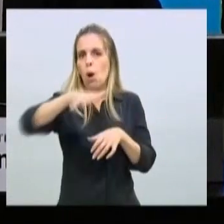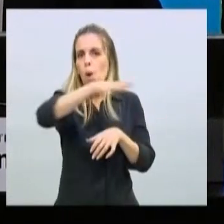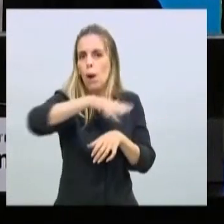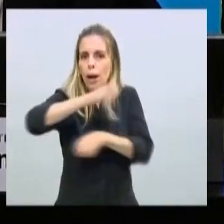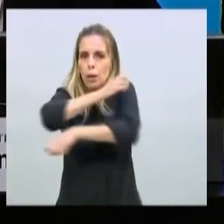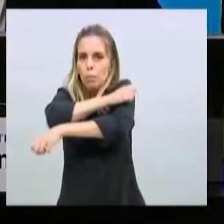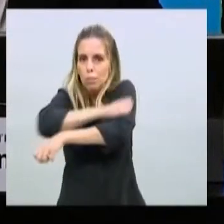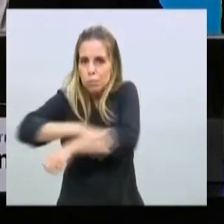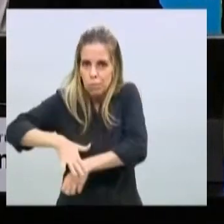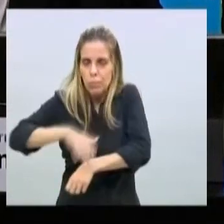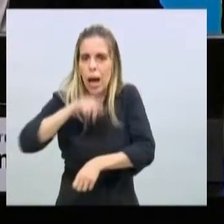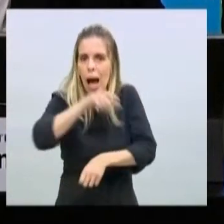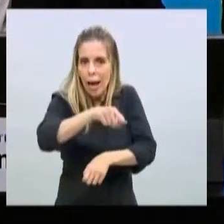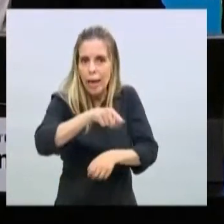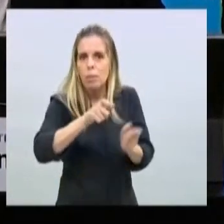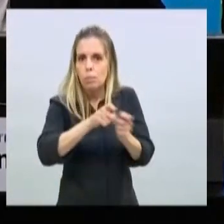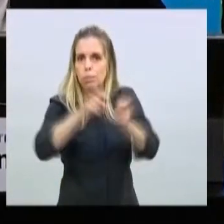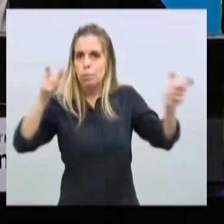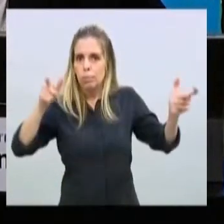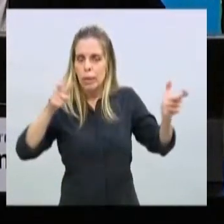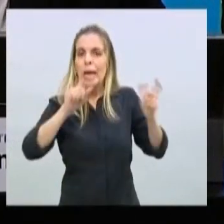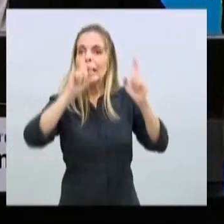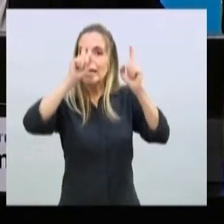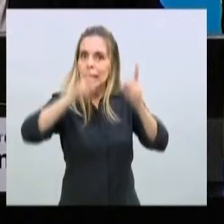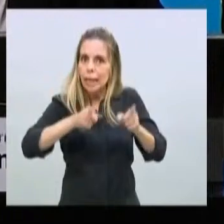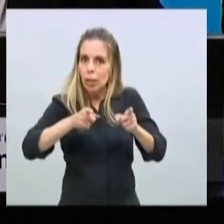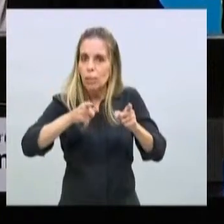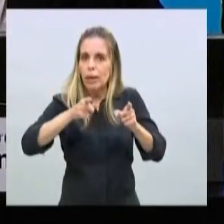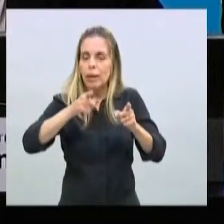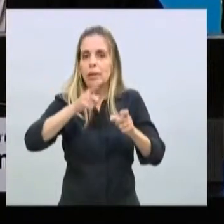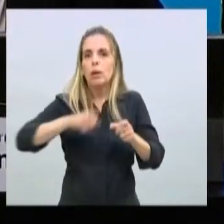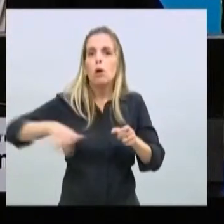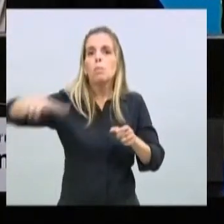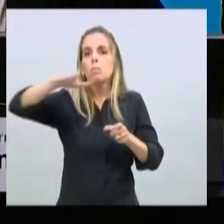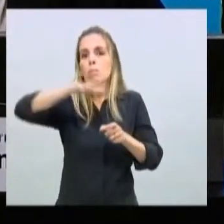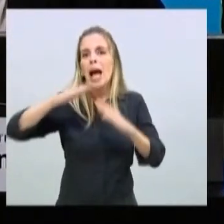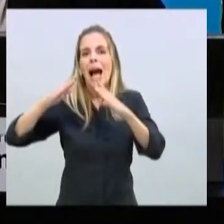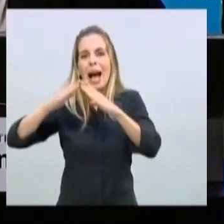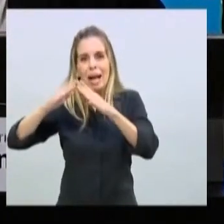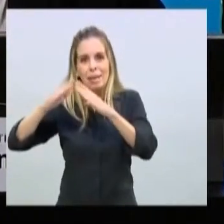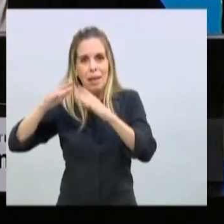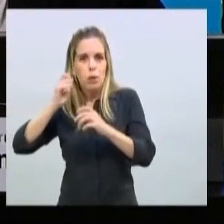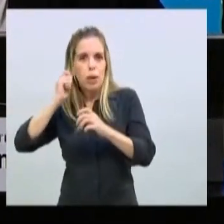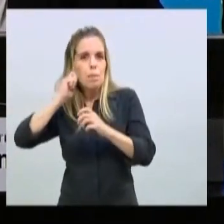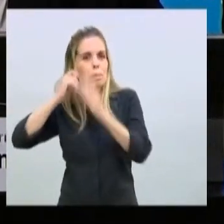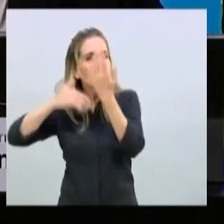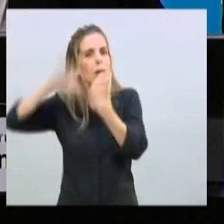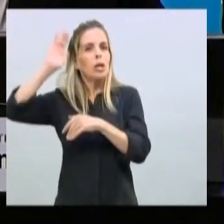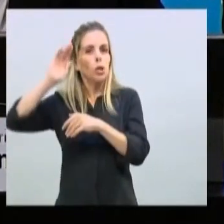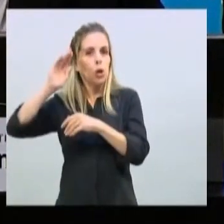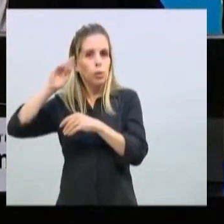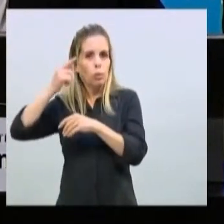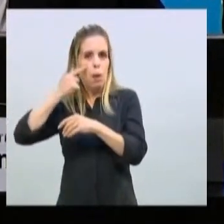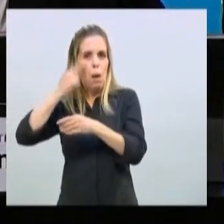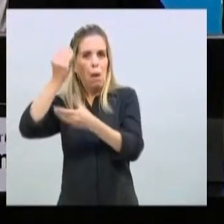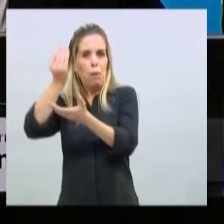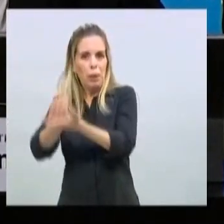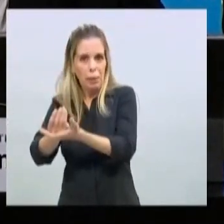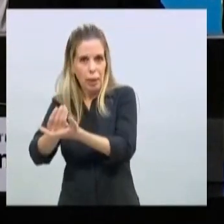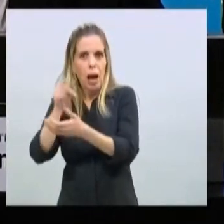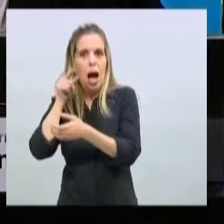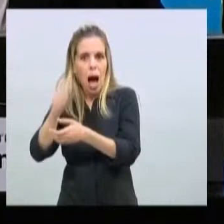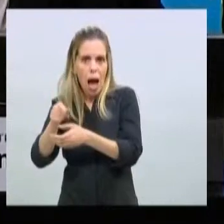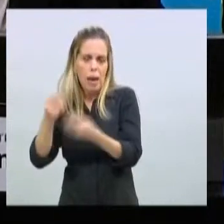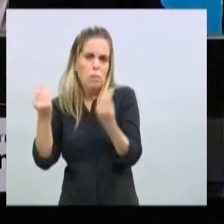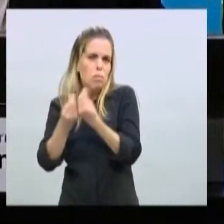ciudad y los geriátricos, donde ya hace 2 semanas, el ministro de Salud de la ciudad ya anunció